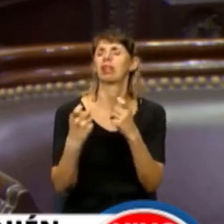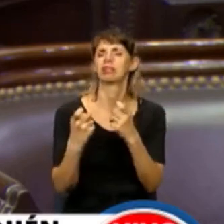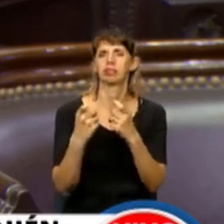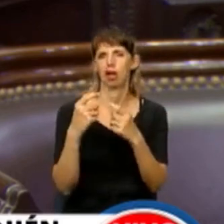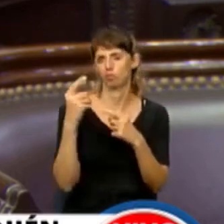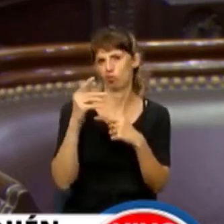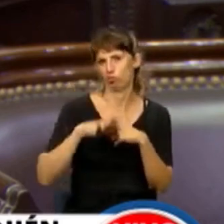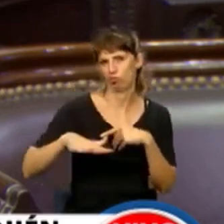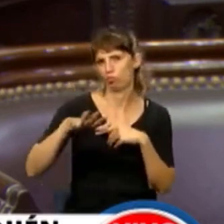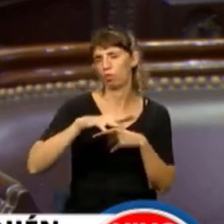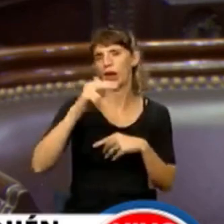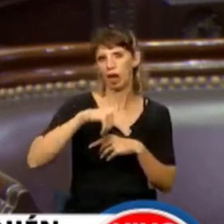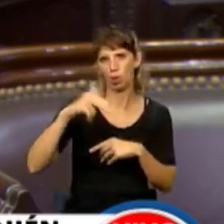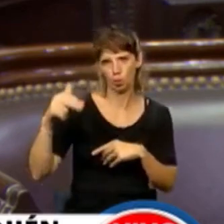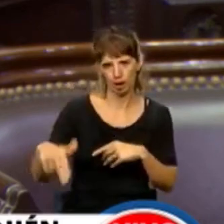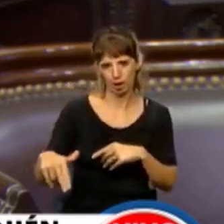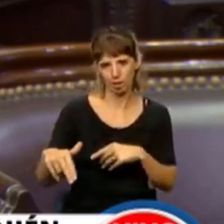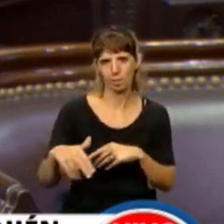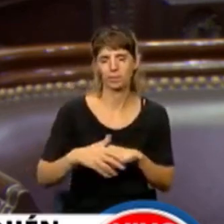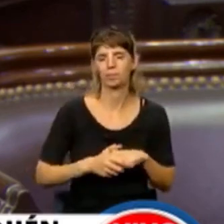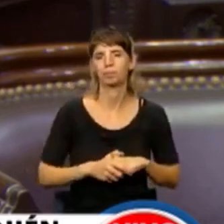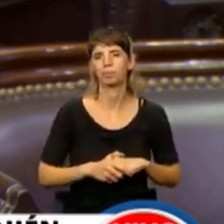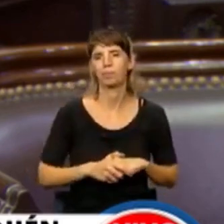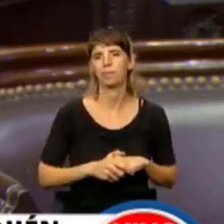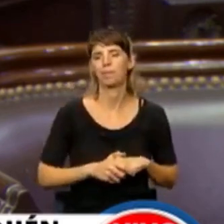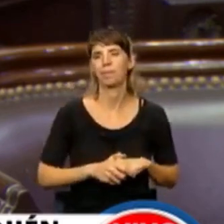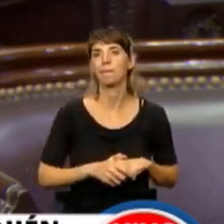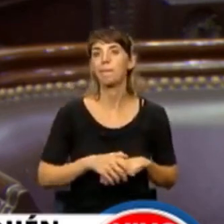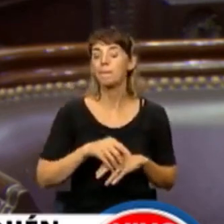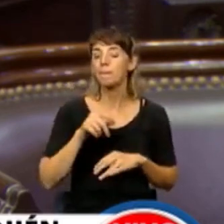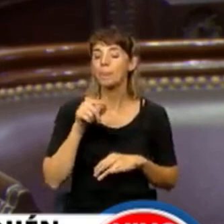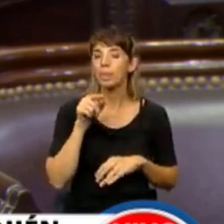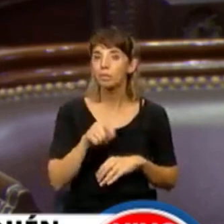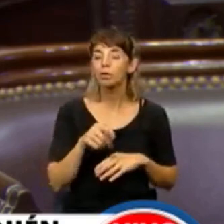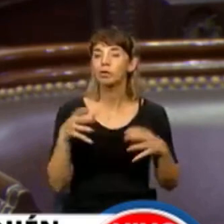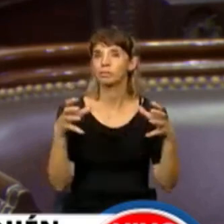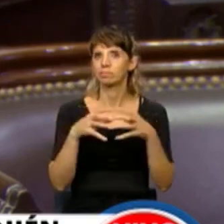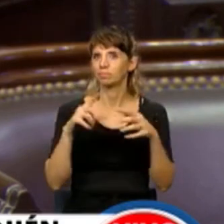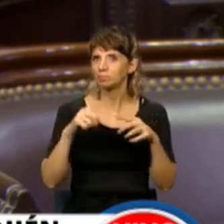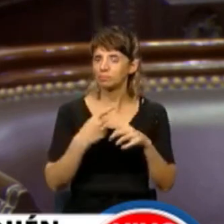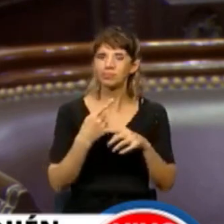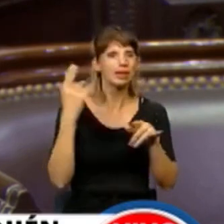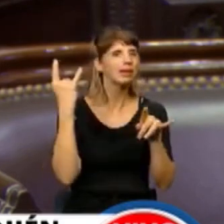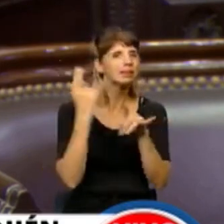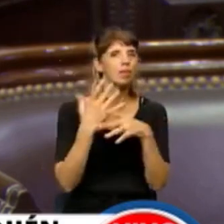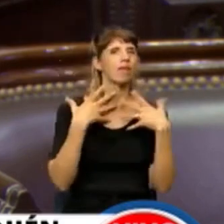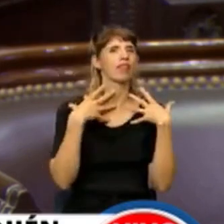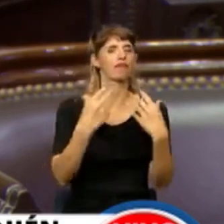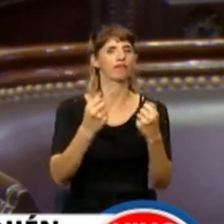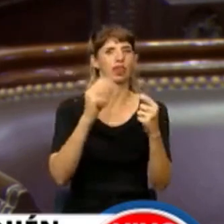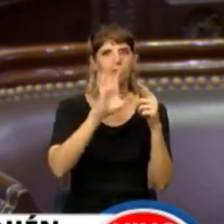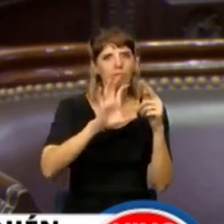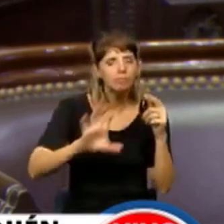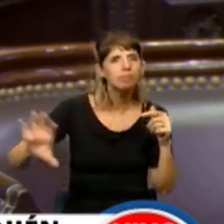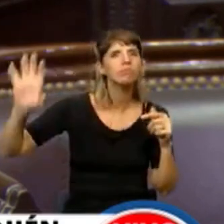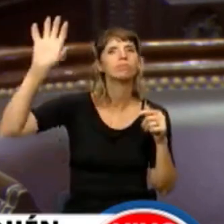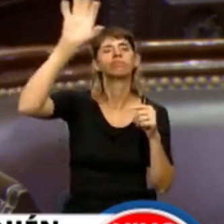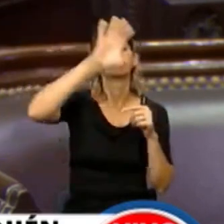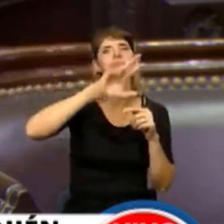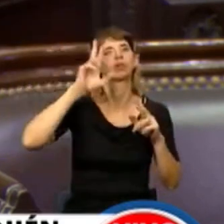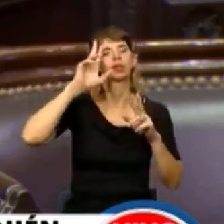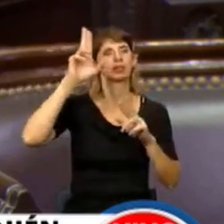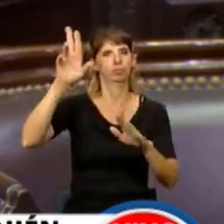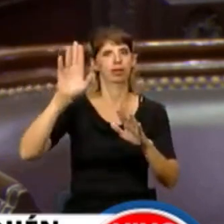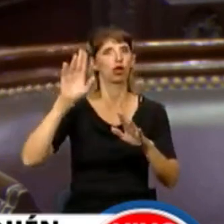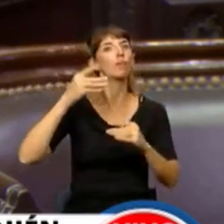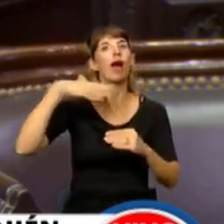y muy demandadas por el pueblo del Neuquén. Esta banca va siempre a defender el federalismo, pero el federalismo no solo en palabras, sino